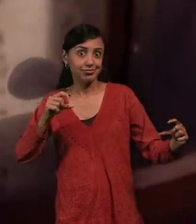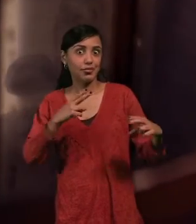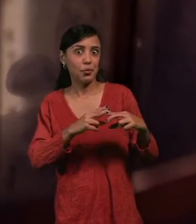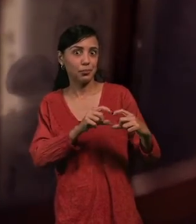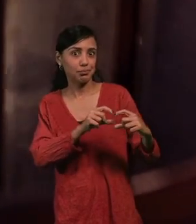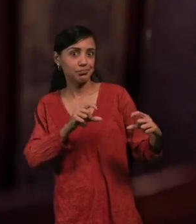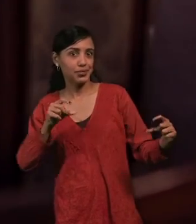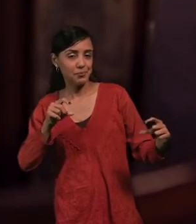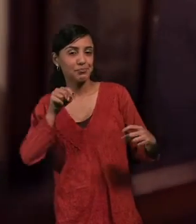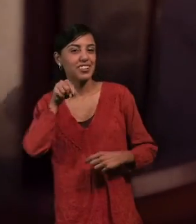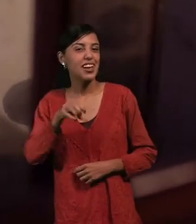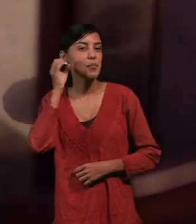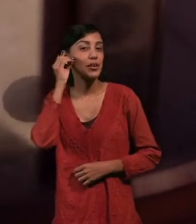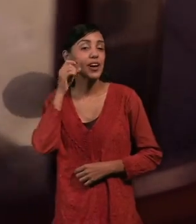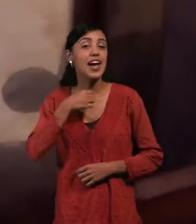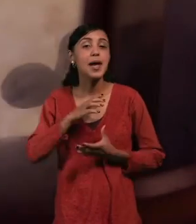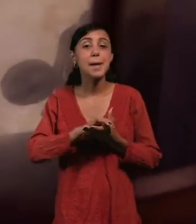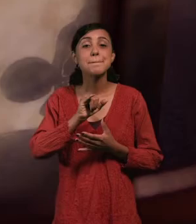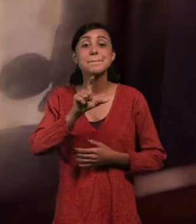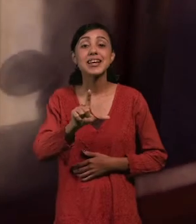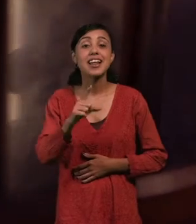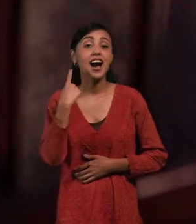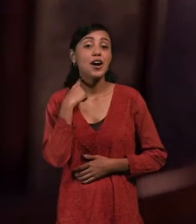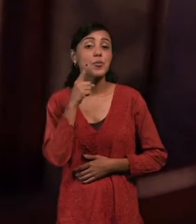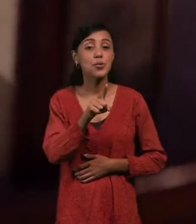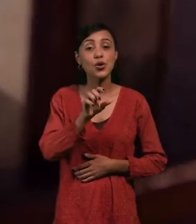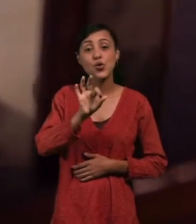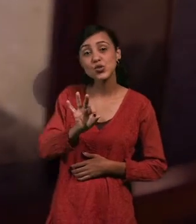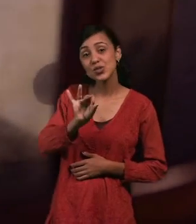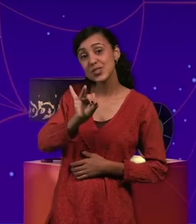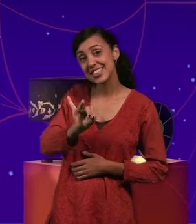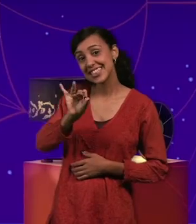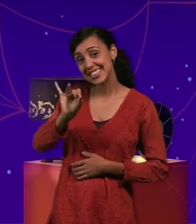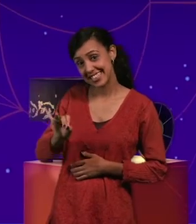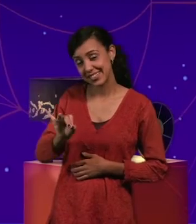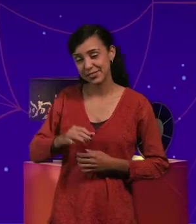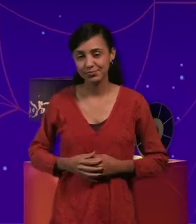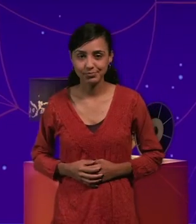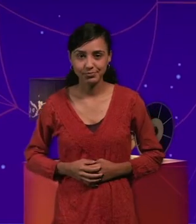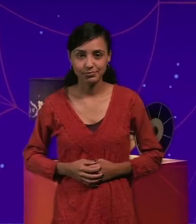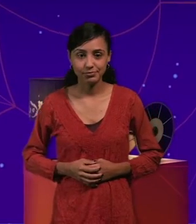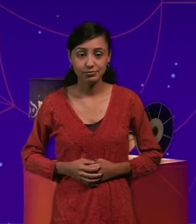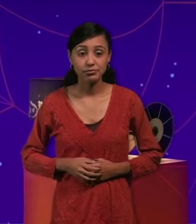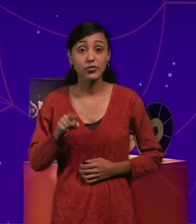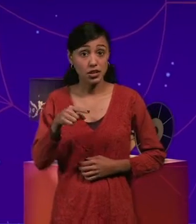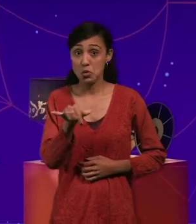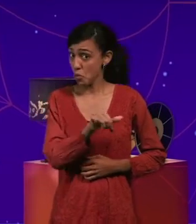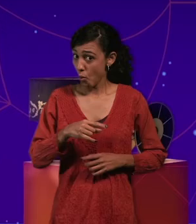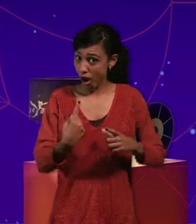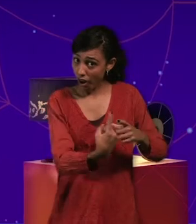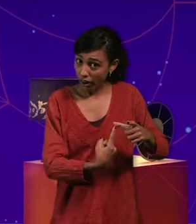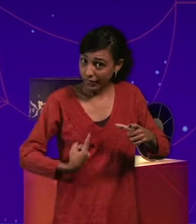El praxinoscopio fue inventado por Émile Renaud en 1877. El praxinoscopio también era un disco,